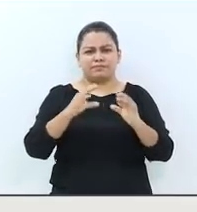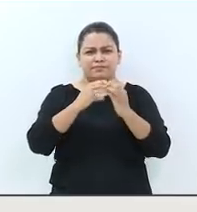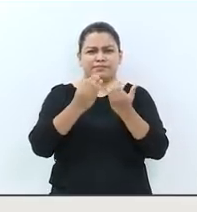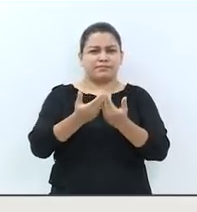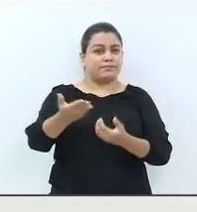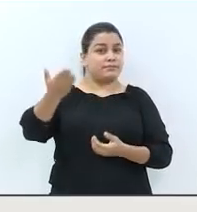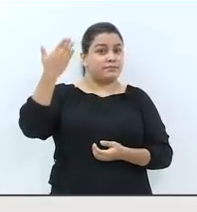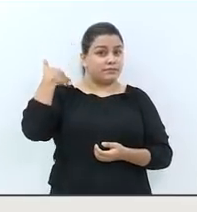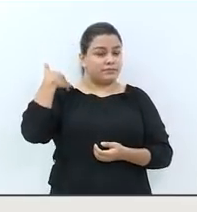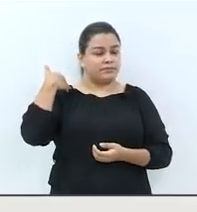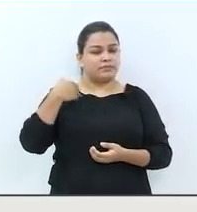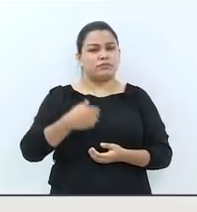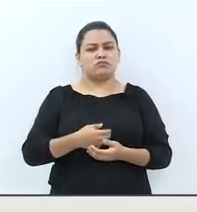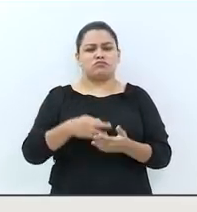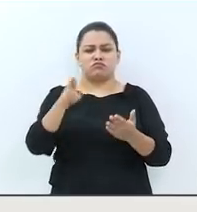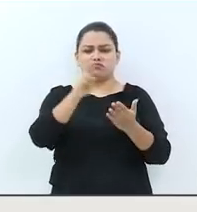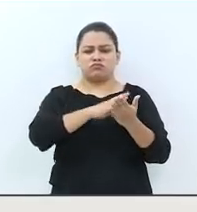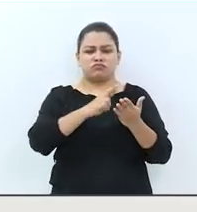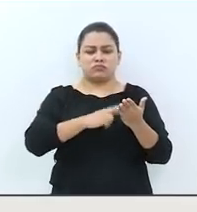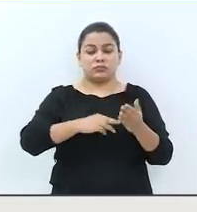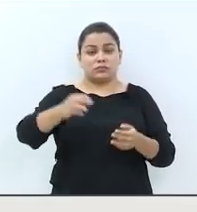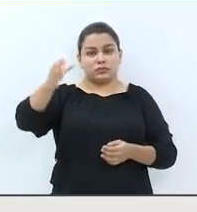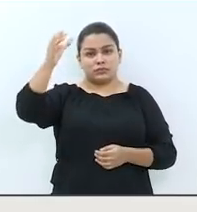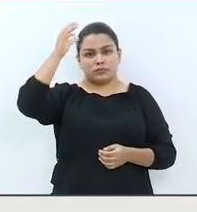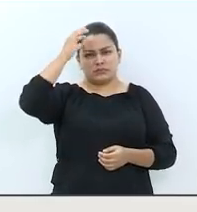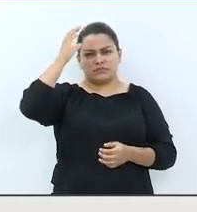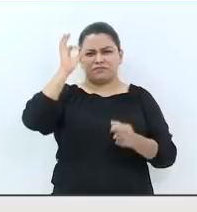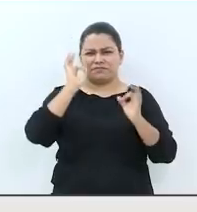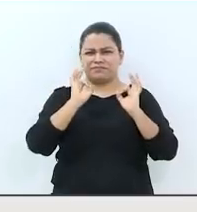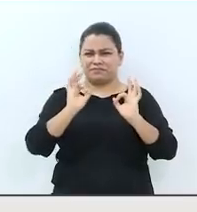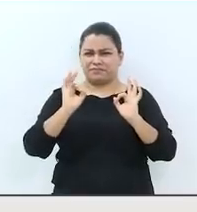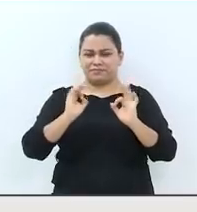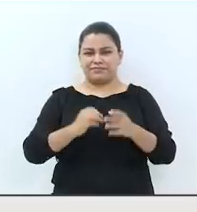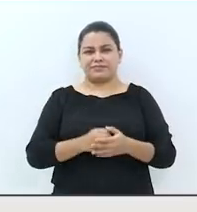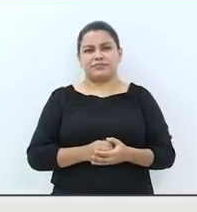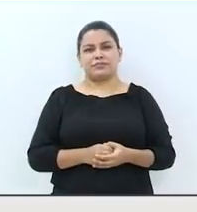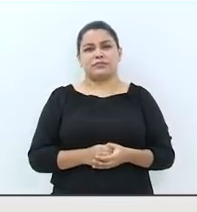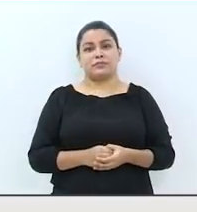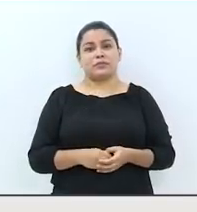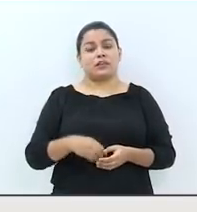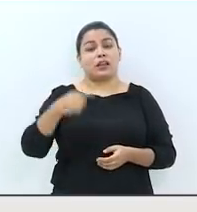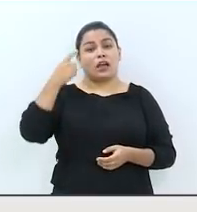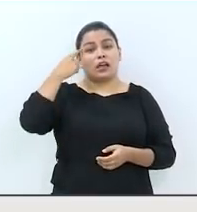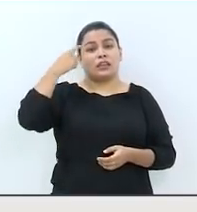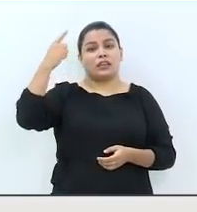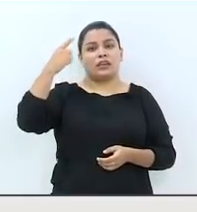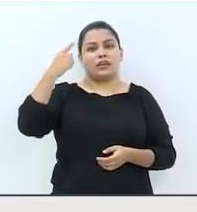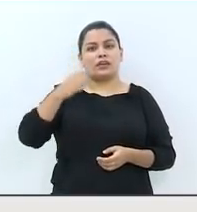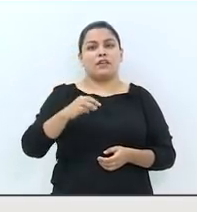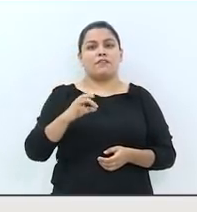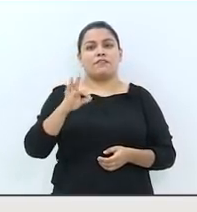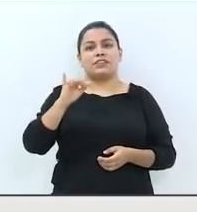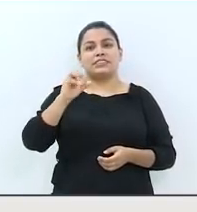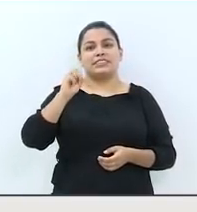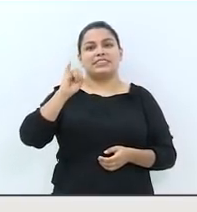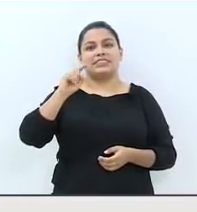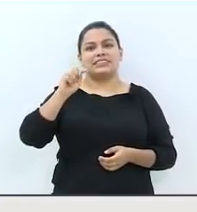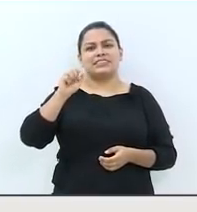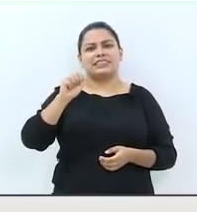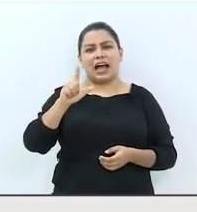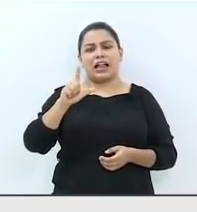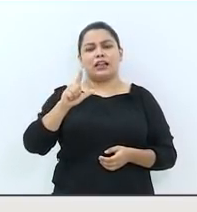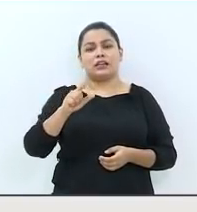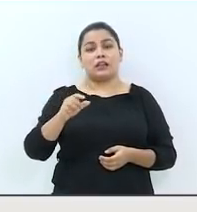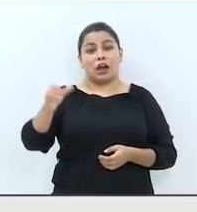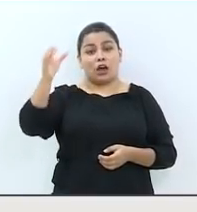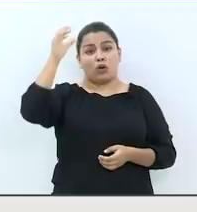anterior revisamos un concepto genial que es la idea deficital. Trayendo pues nuevamente